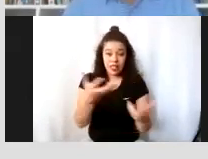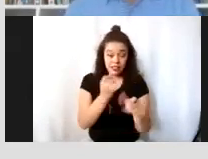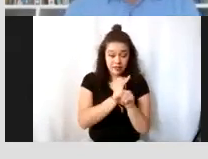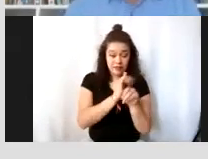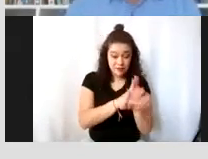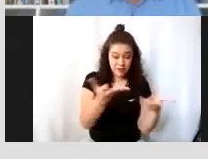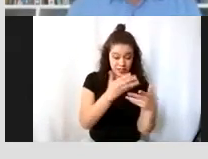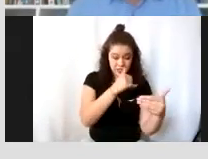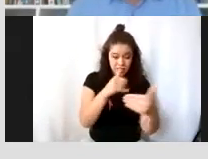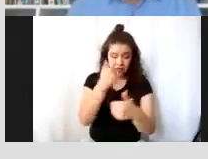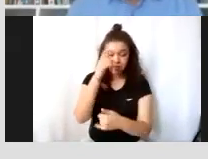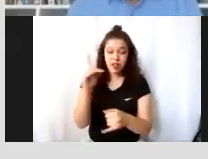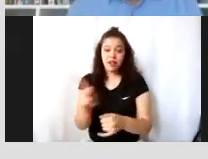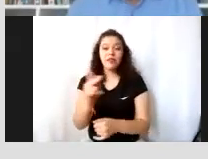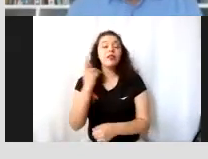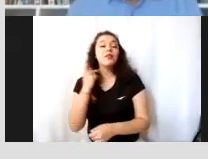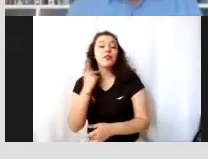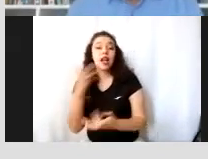generar políticas públicas